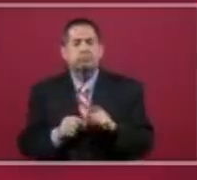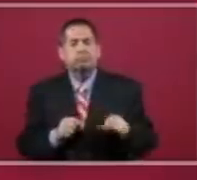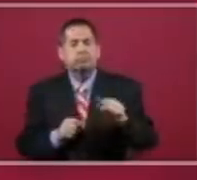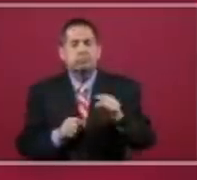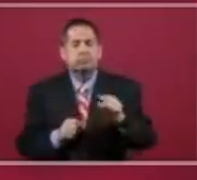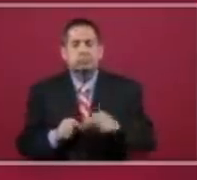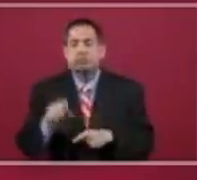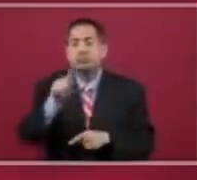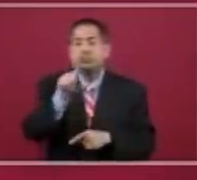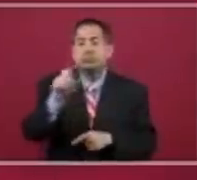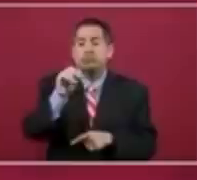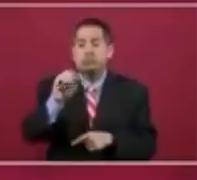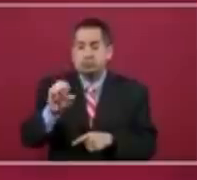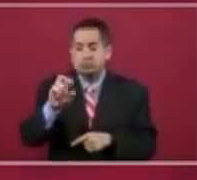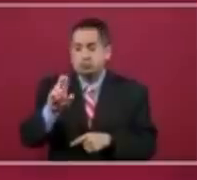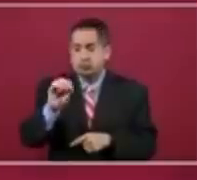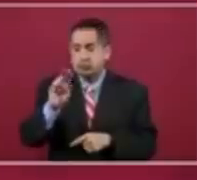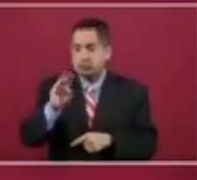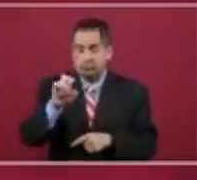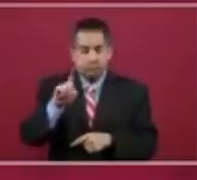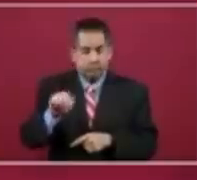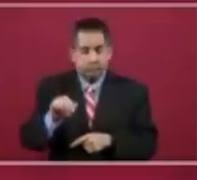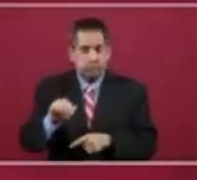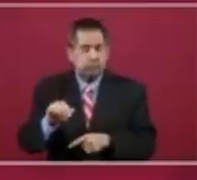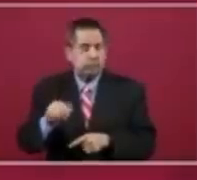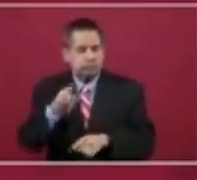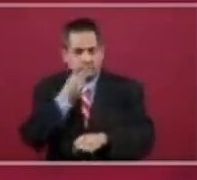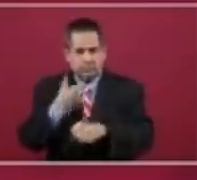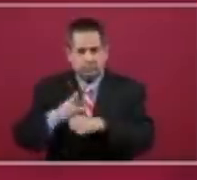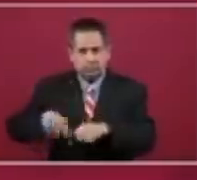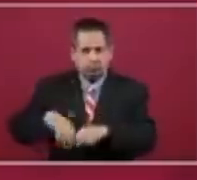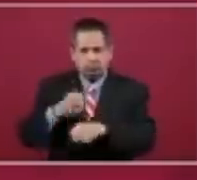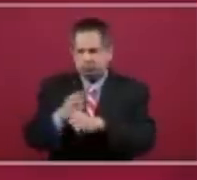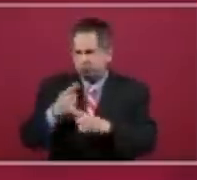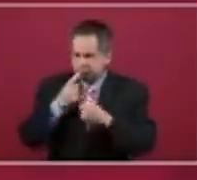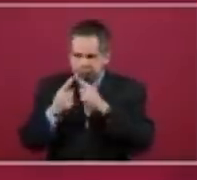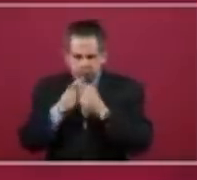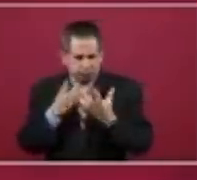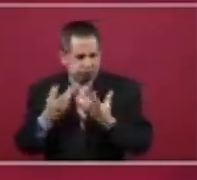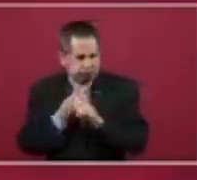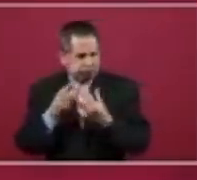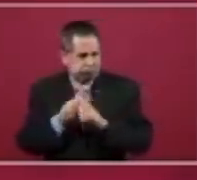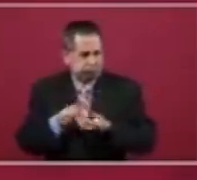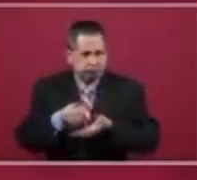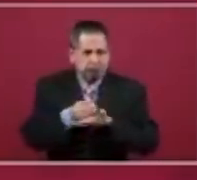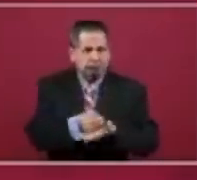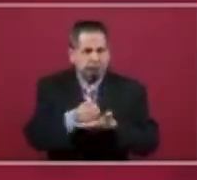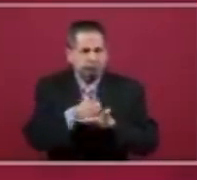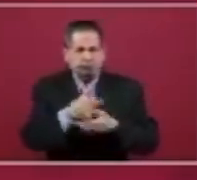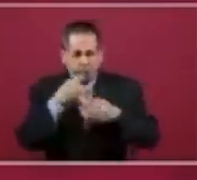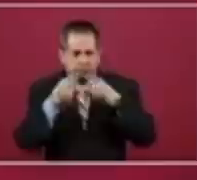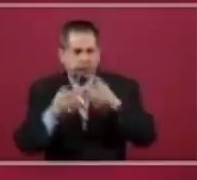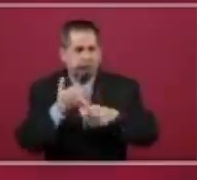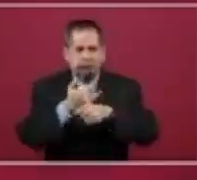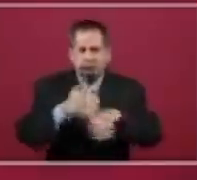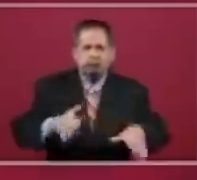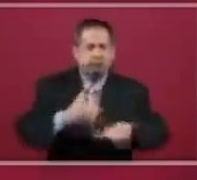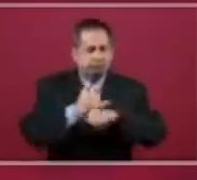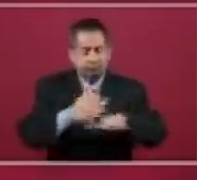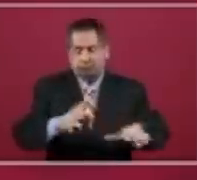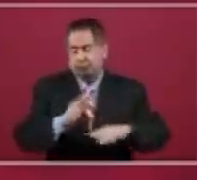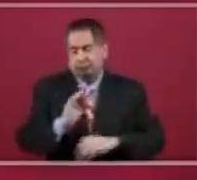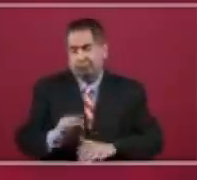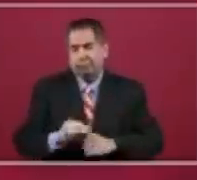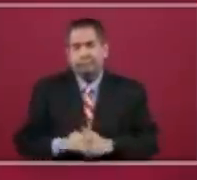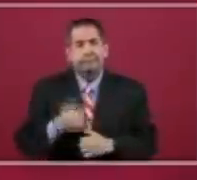Zoé Robledo de Gobernación estuvieron ayudando en la información, y